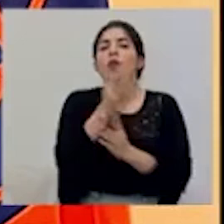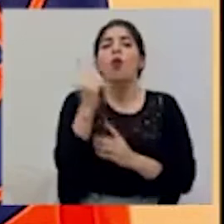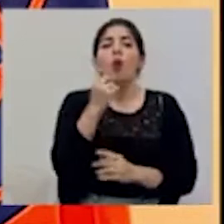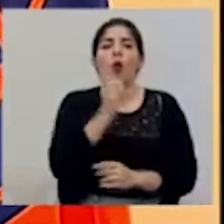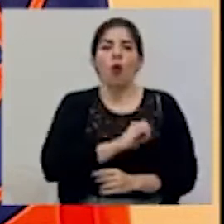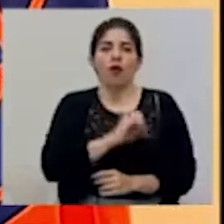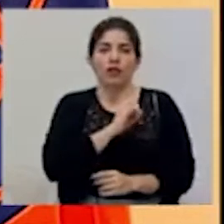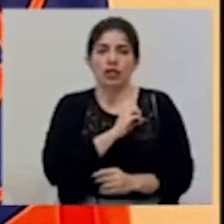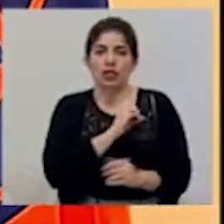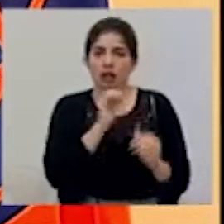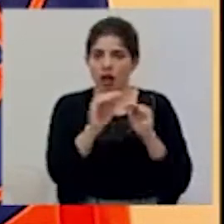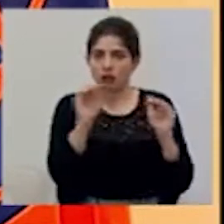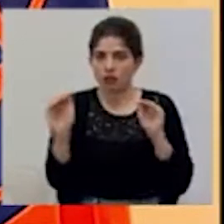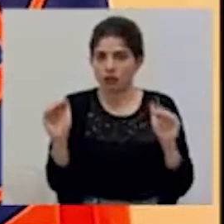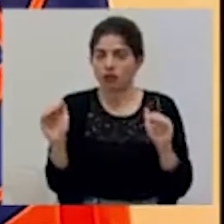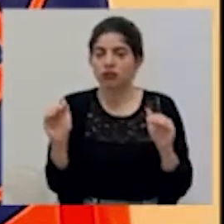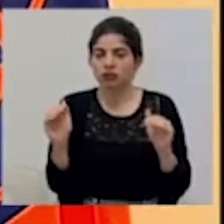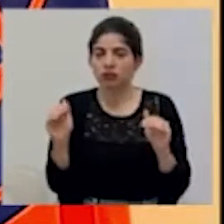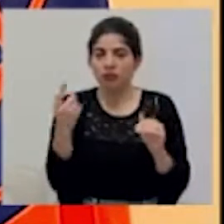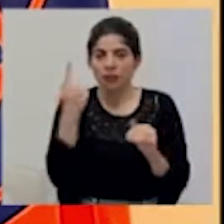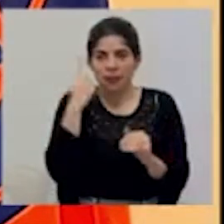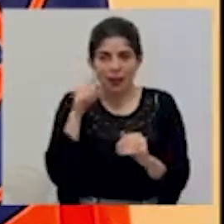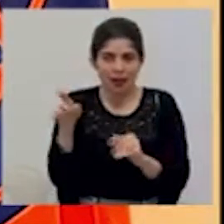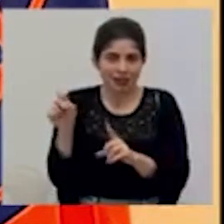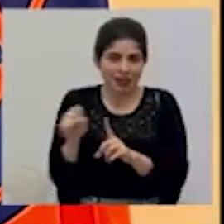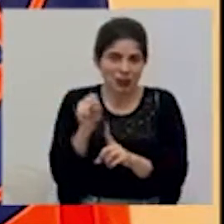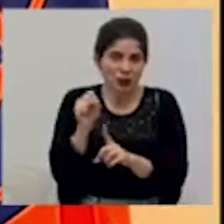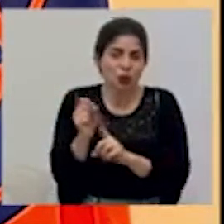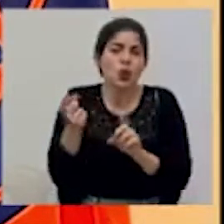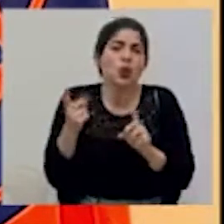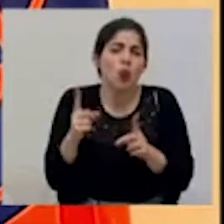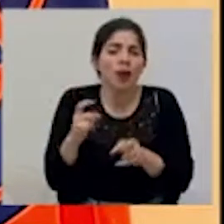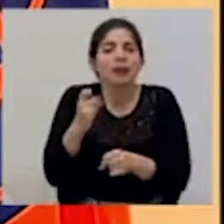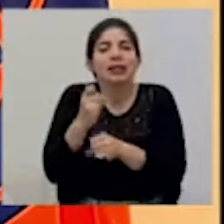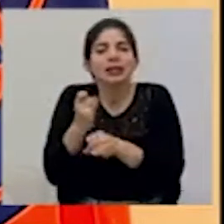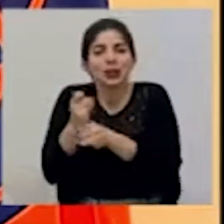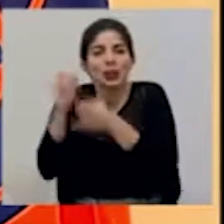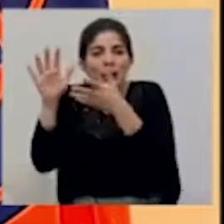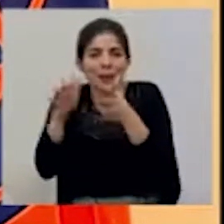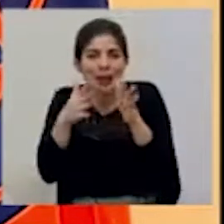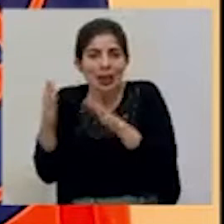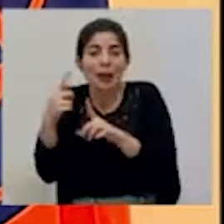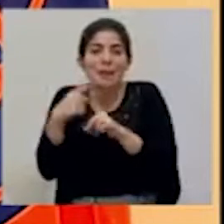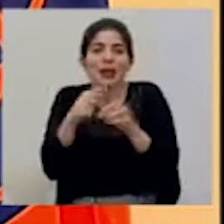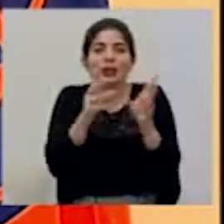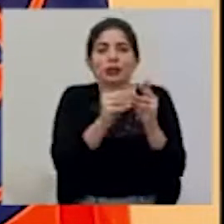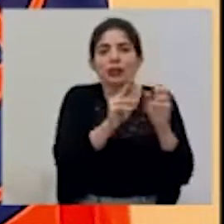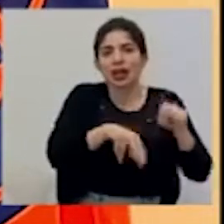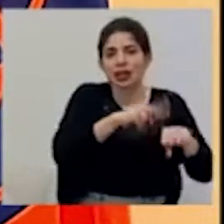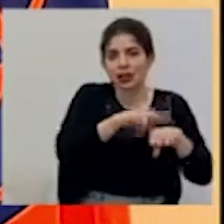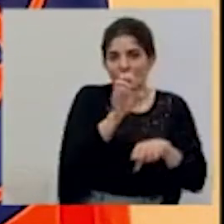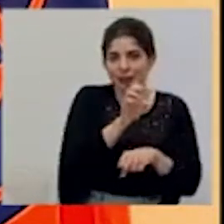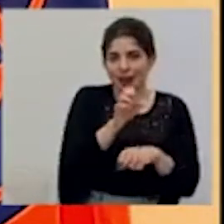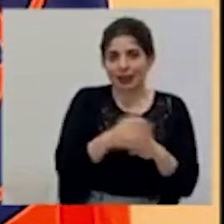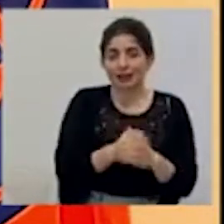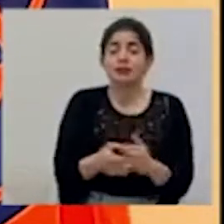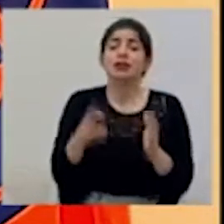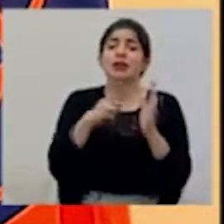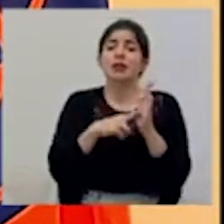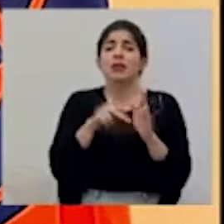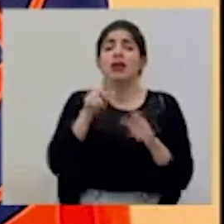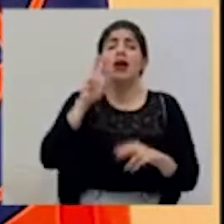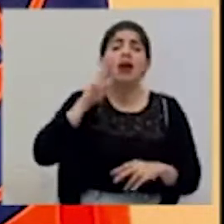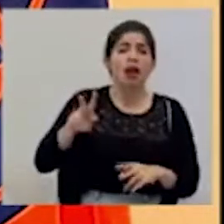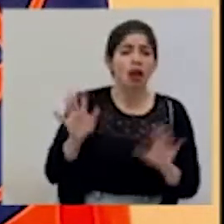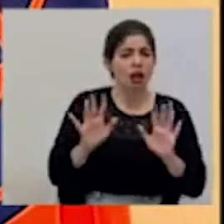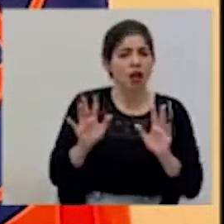oficiales para este tipo de eventos, como son el Instituto Meteorológico y la Comisión Nacional de Emergencia. Reitero, no bajemos la